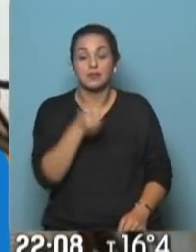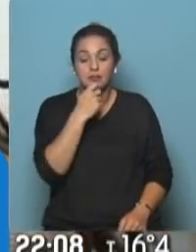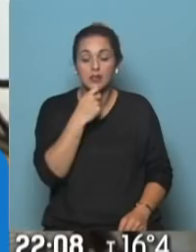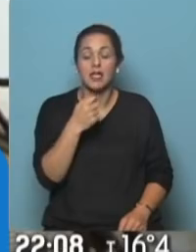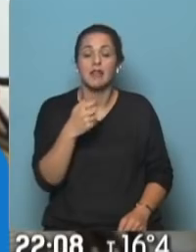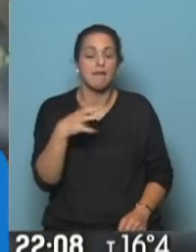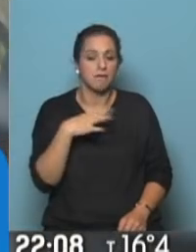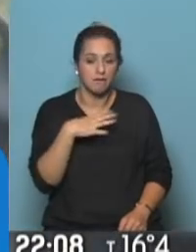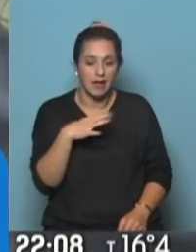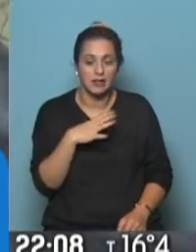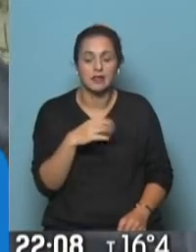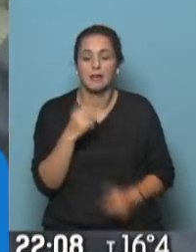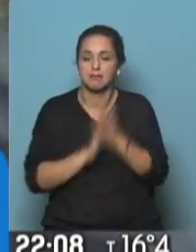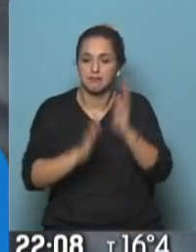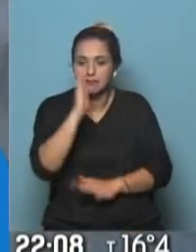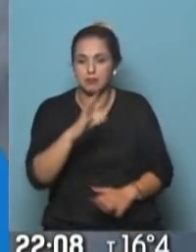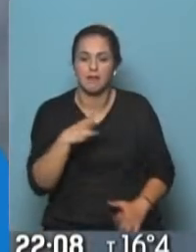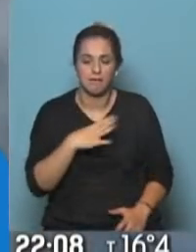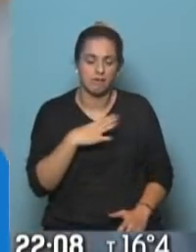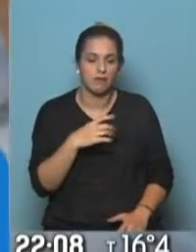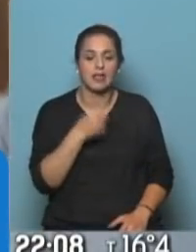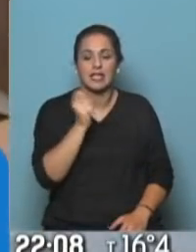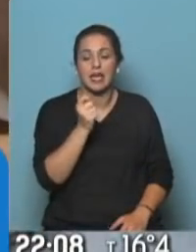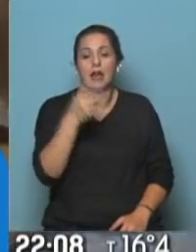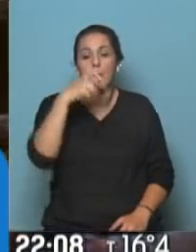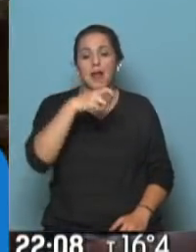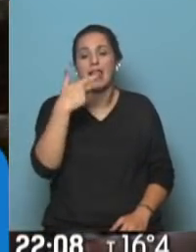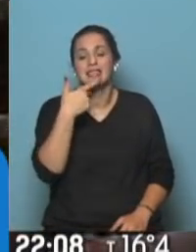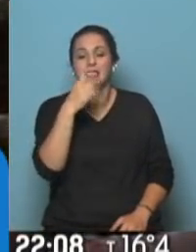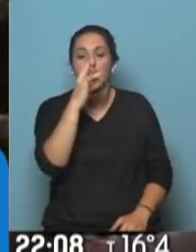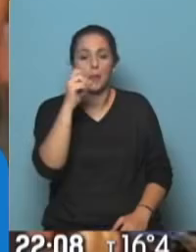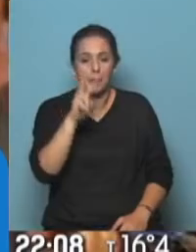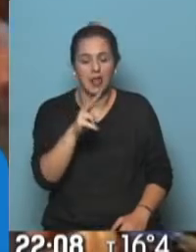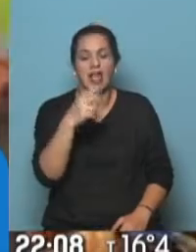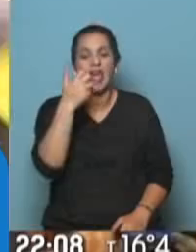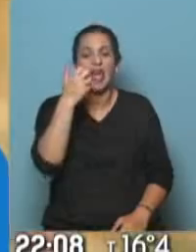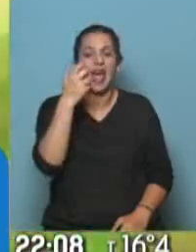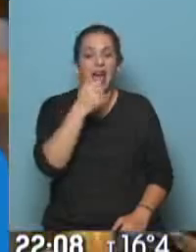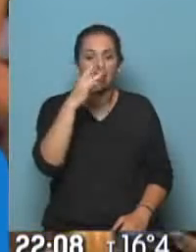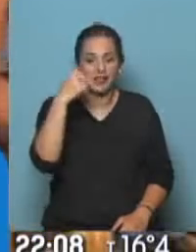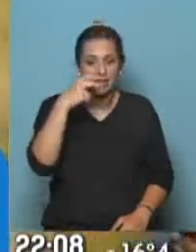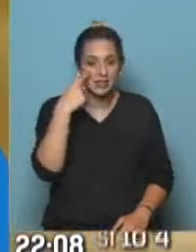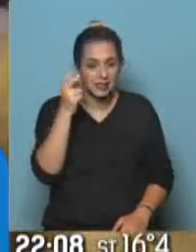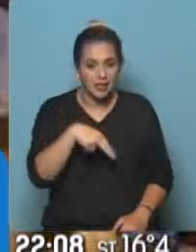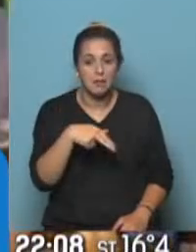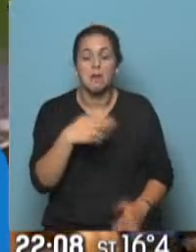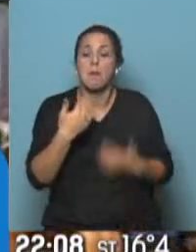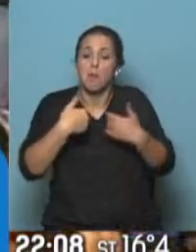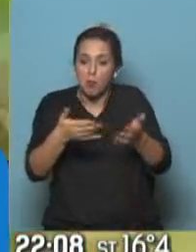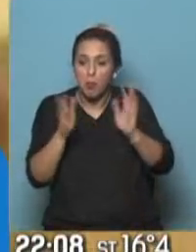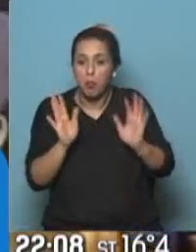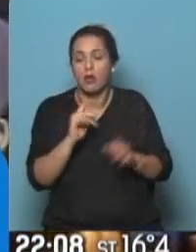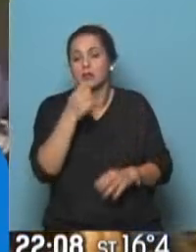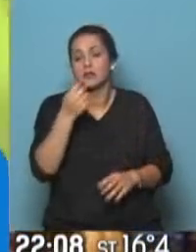logra aún despegar en las encuestas es el candidato del PSDB, Geraldo Alckmin, aunque podría beneficiarse ante una